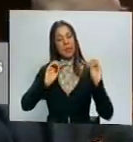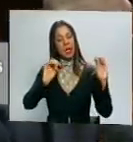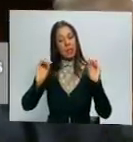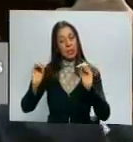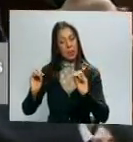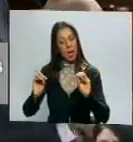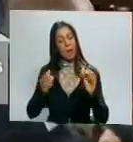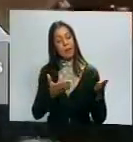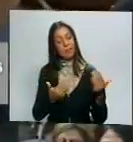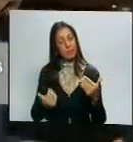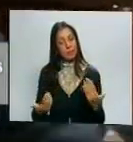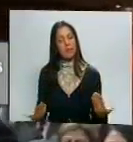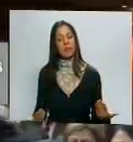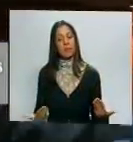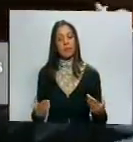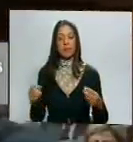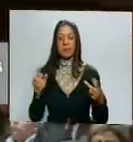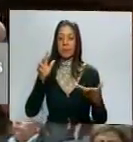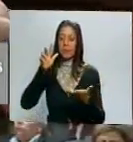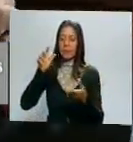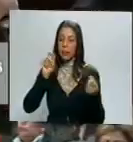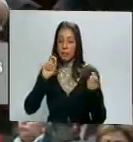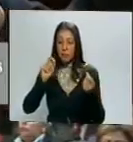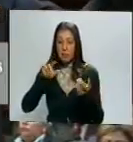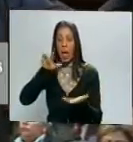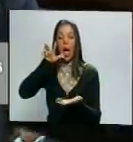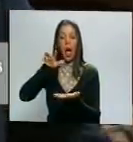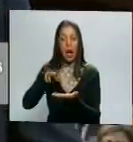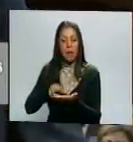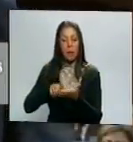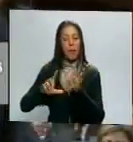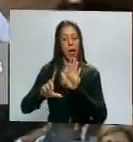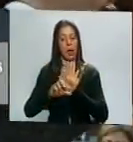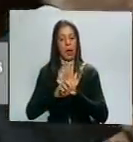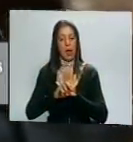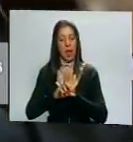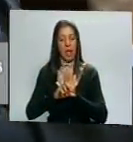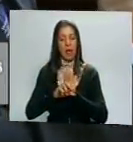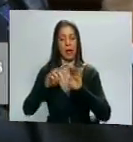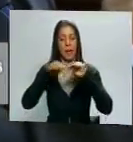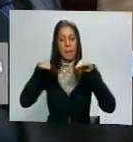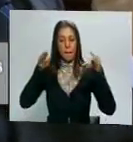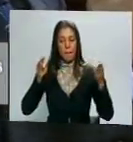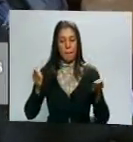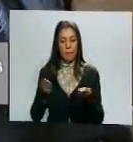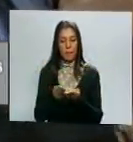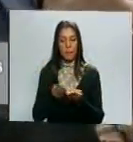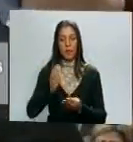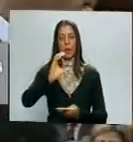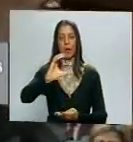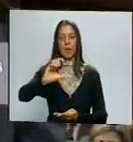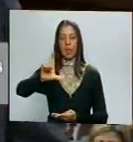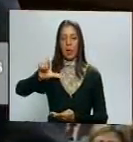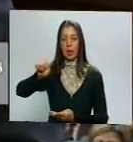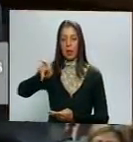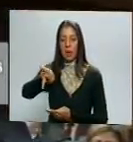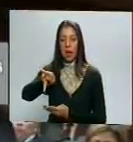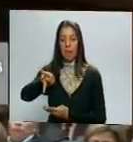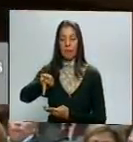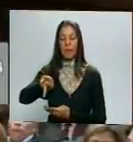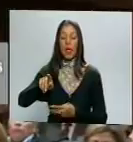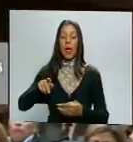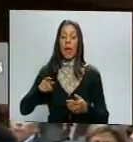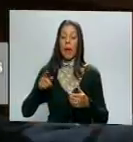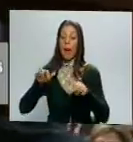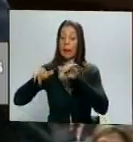los convoco a que votemos, aprobemos esta ley. Una vez que le hagamos la lectura de su articulado, ya lo dijo el